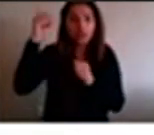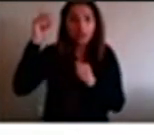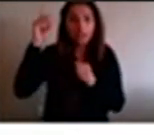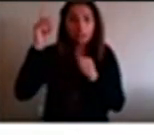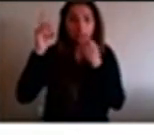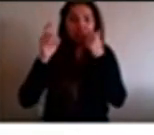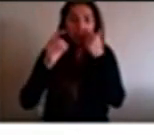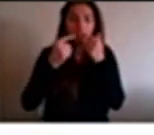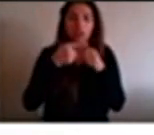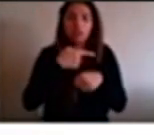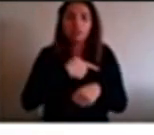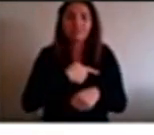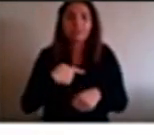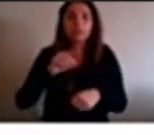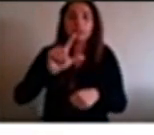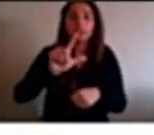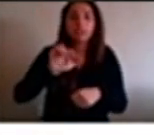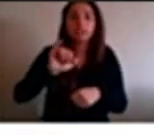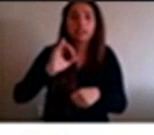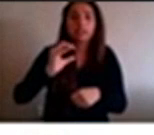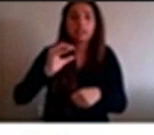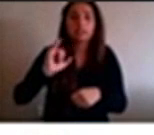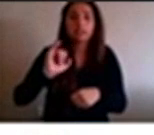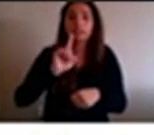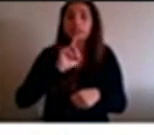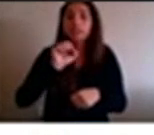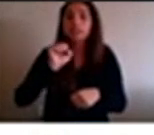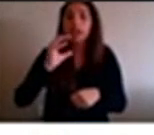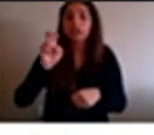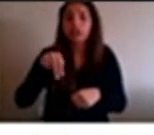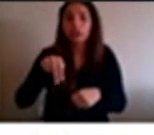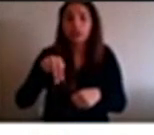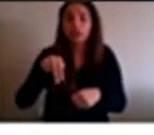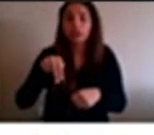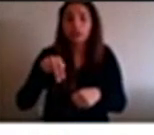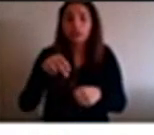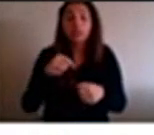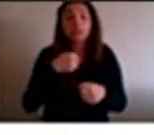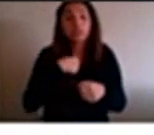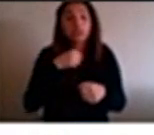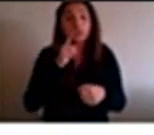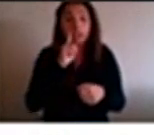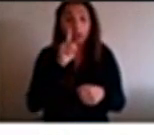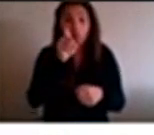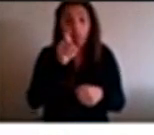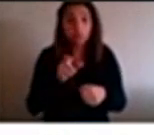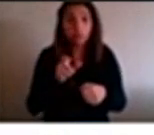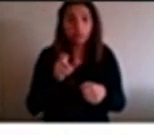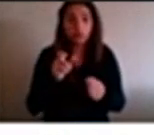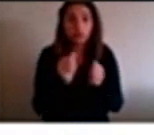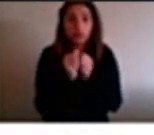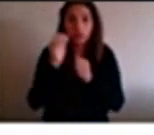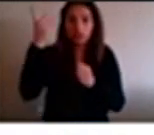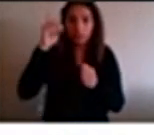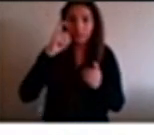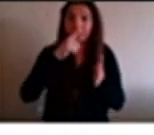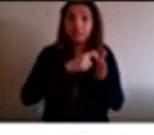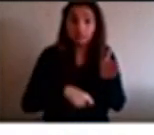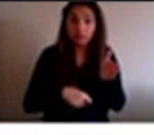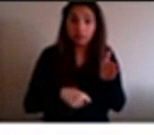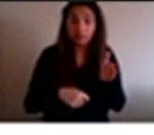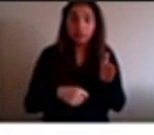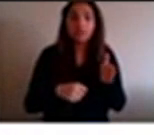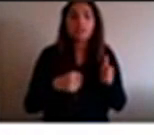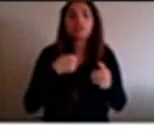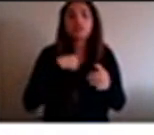se adquieren pues presentando un certificado que expide el Ministerio del Trabajo, en el cual según